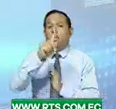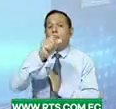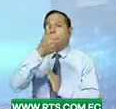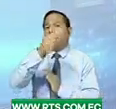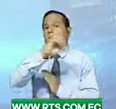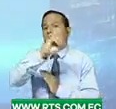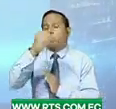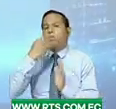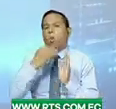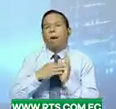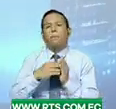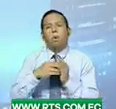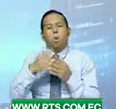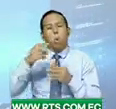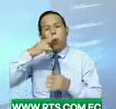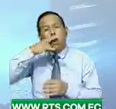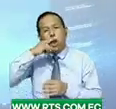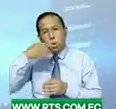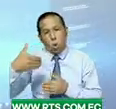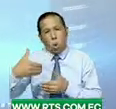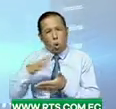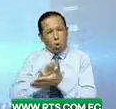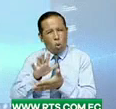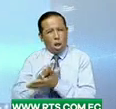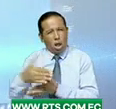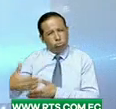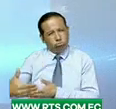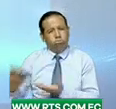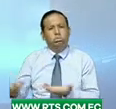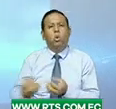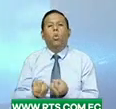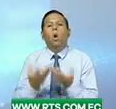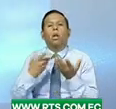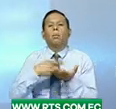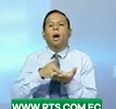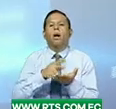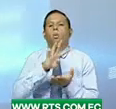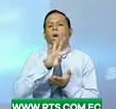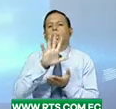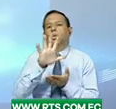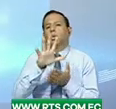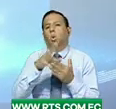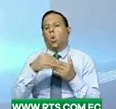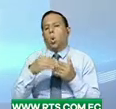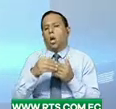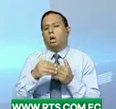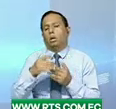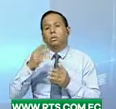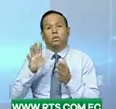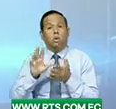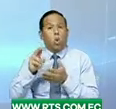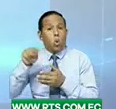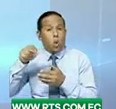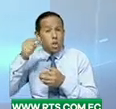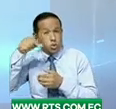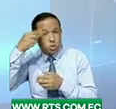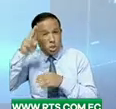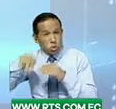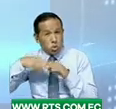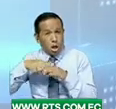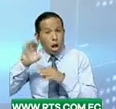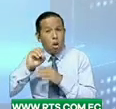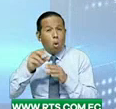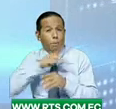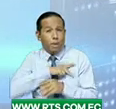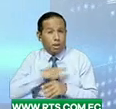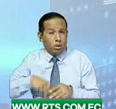Por ejemplo, una lista para un alumno de preescolar sale en $45, sea fiscal o particular. Los útiles para un alumno de segundo de